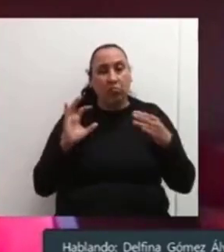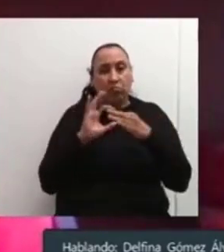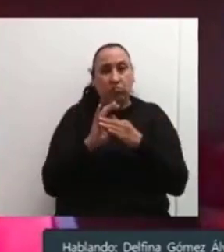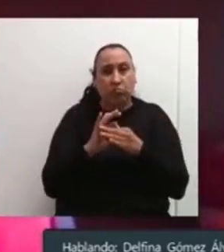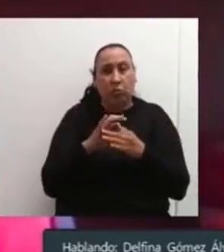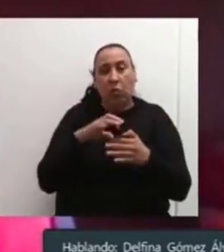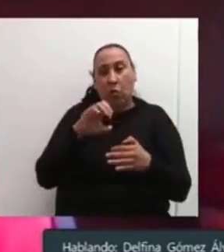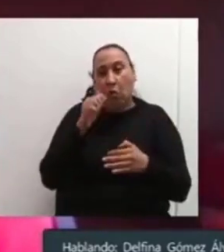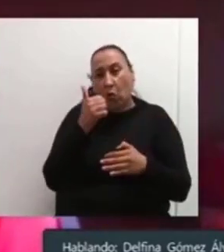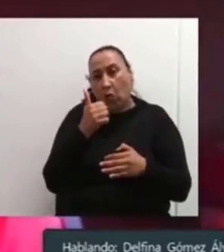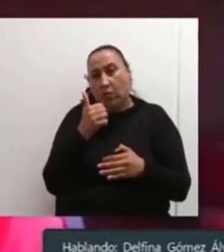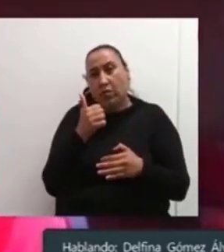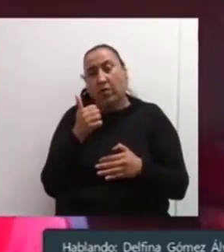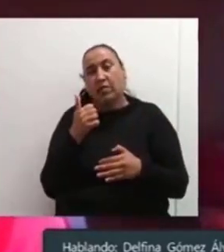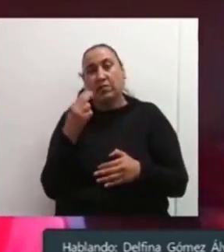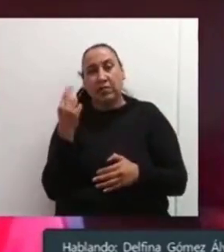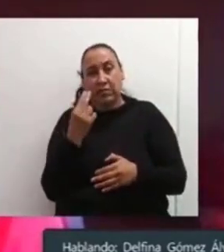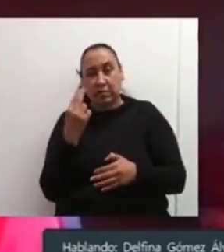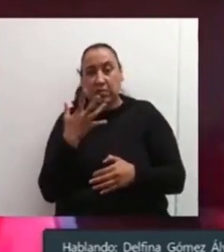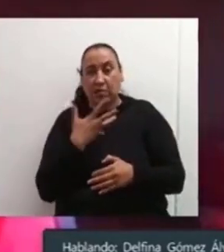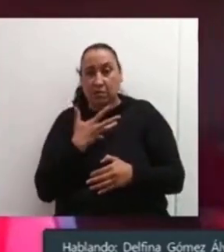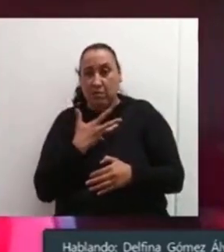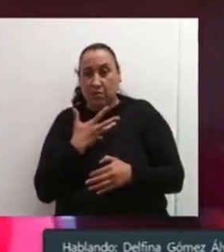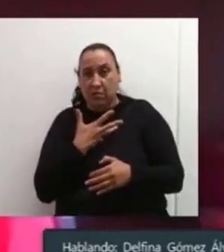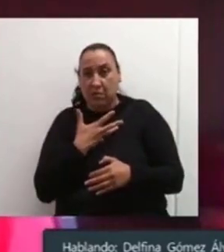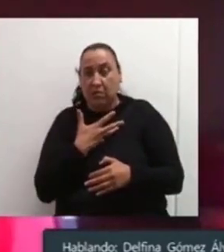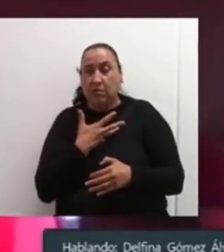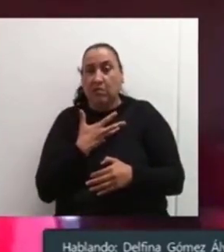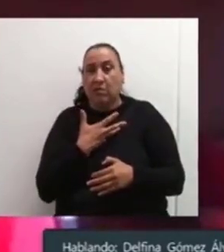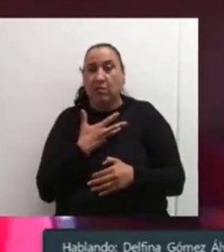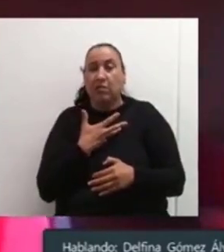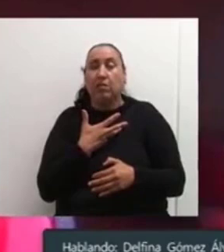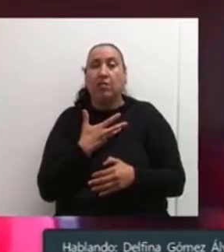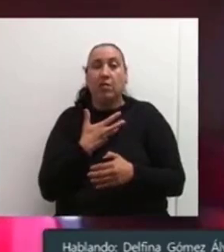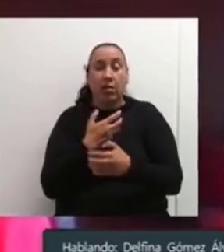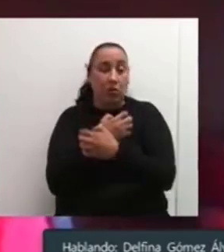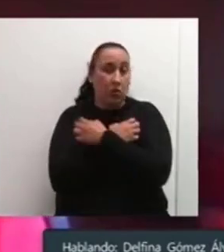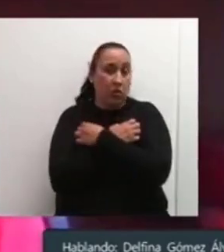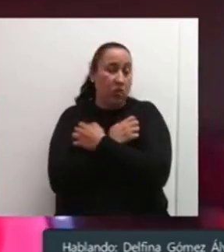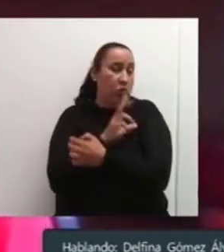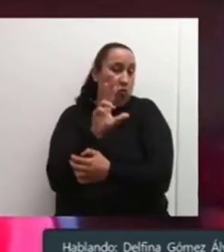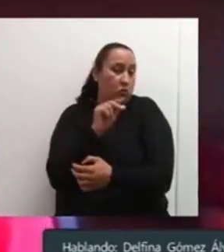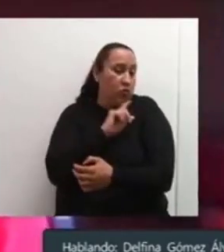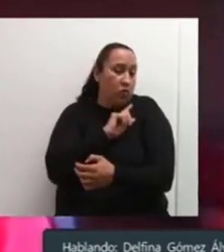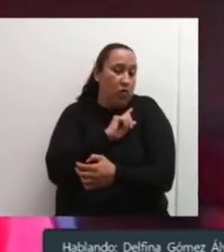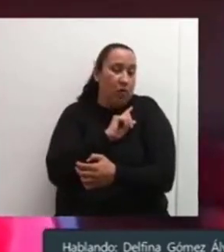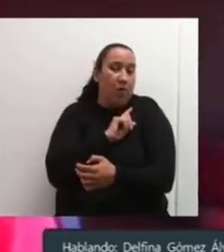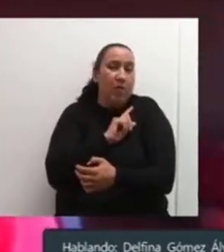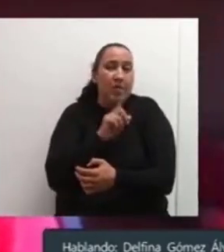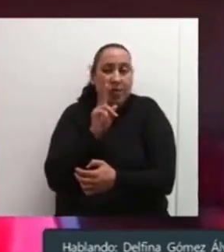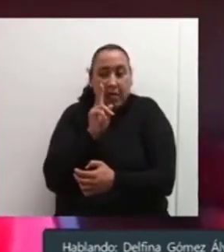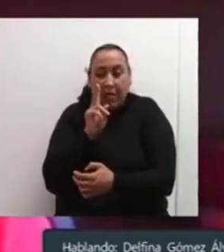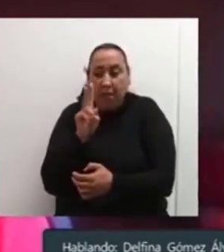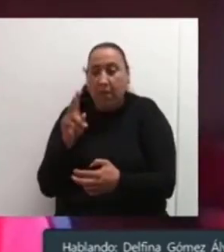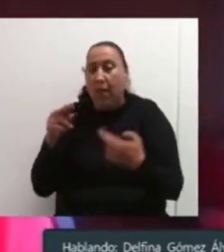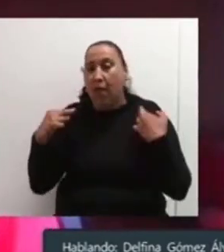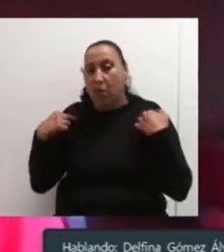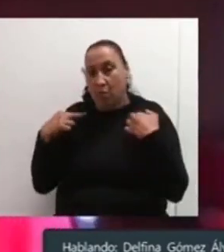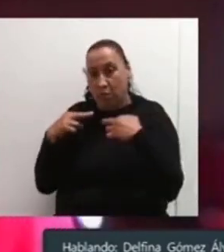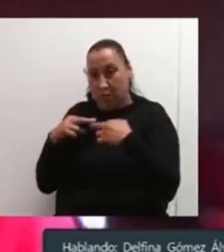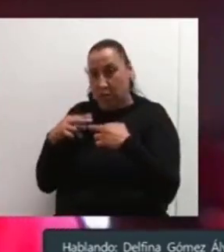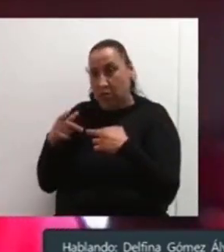otras otras necesidades sabemos que en educación no solamente exceso de formación de nuestros maestros